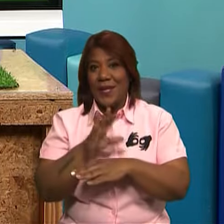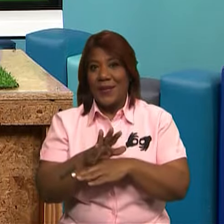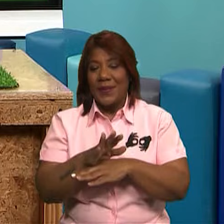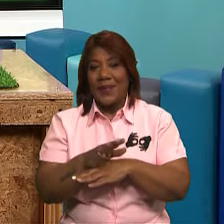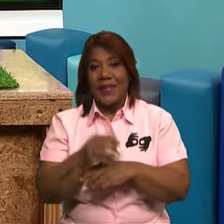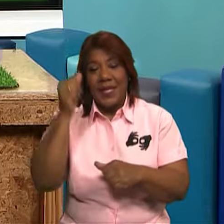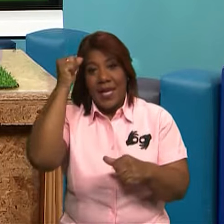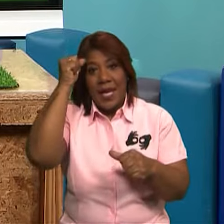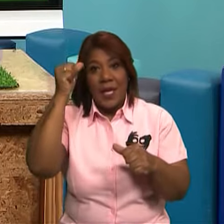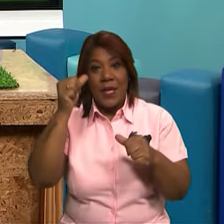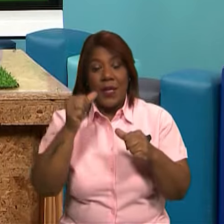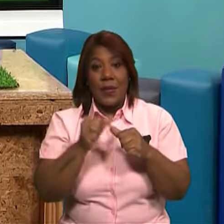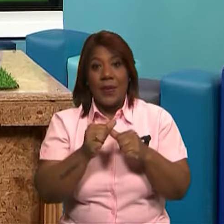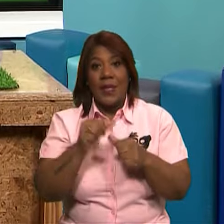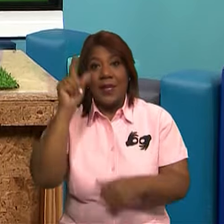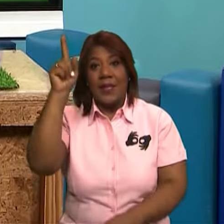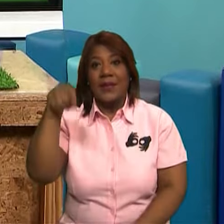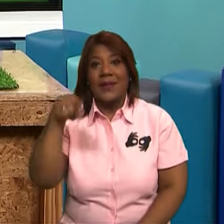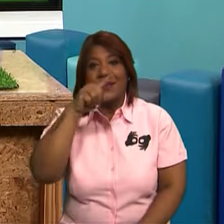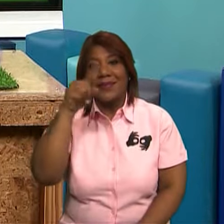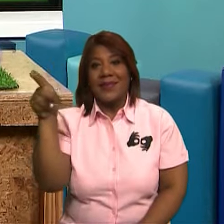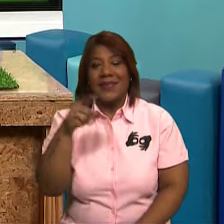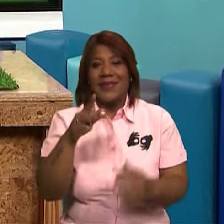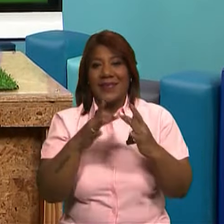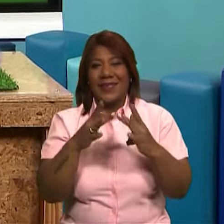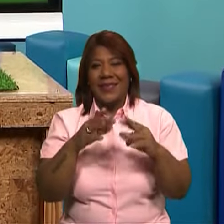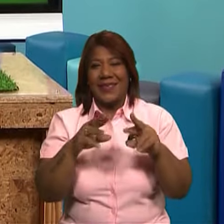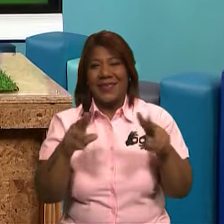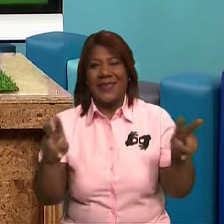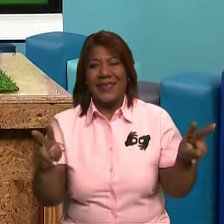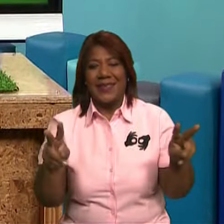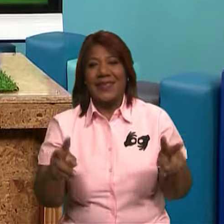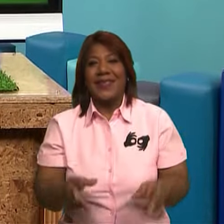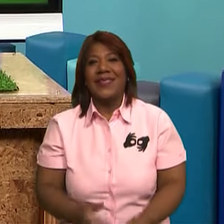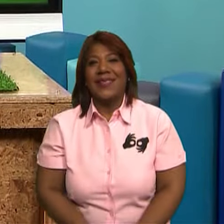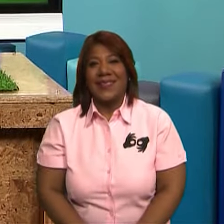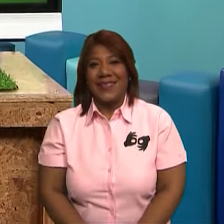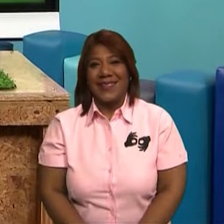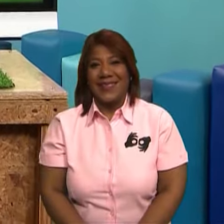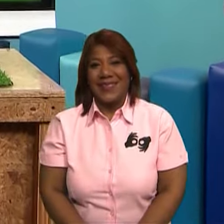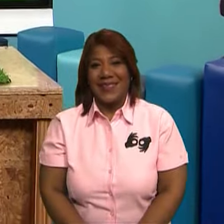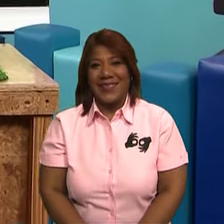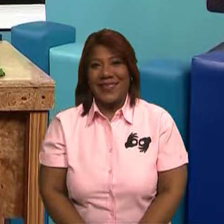recuerden que la estrella se conecta con la diversidad. ¡Chao!